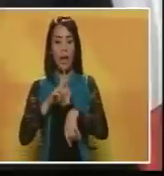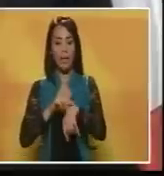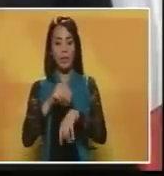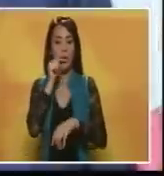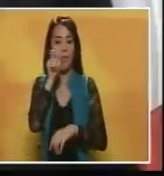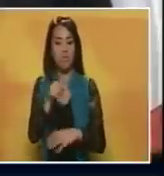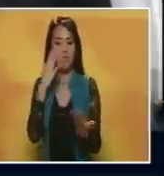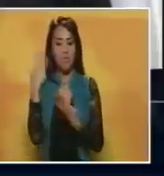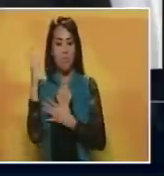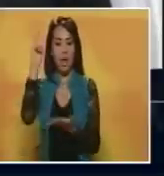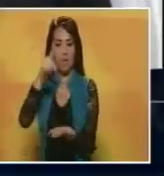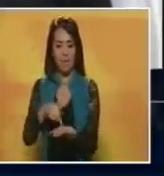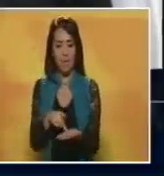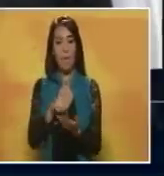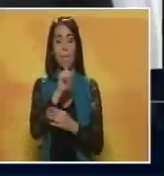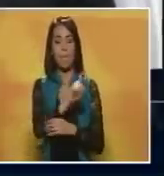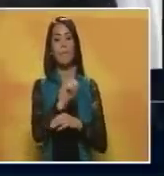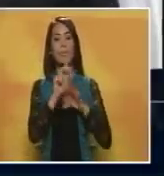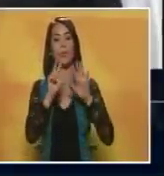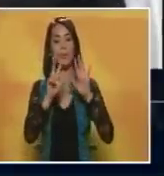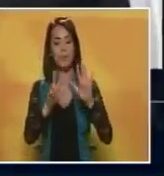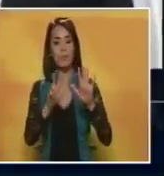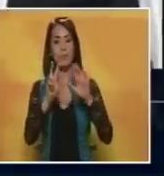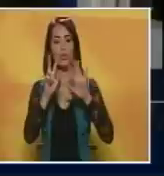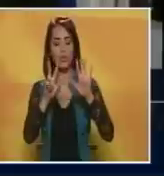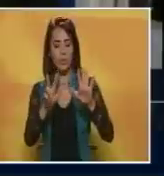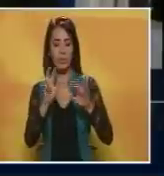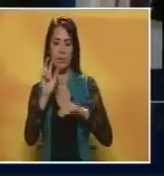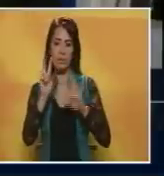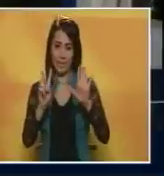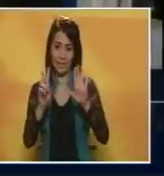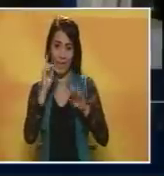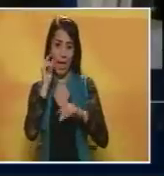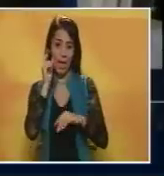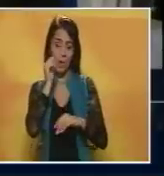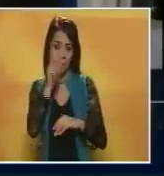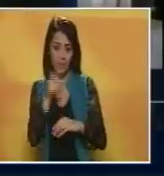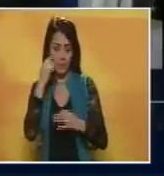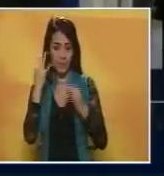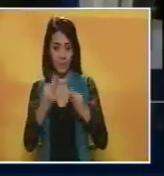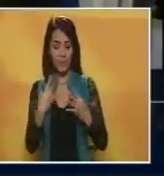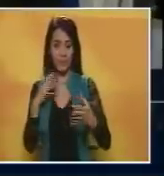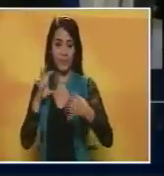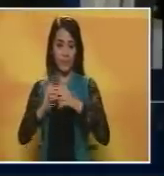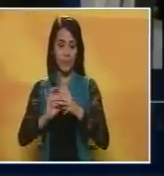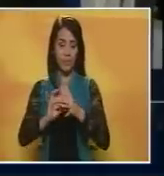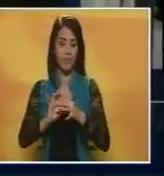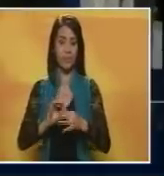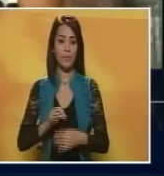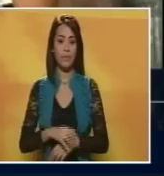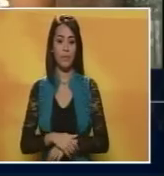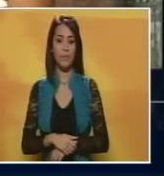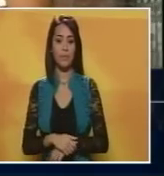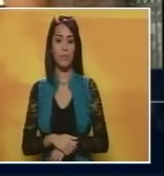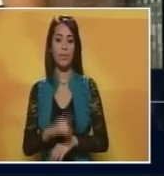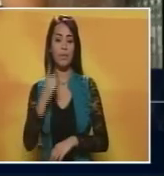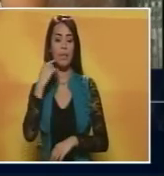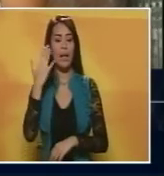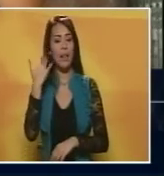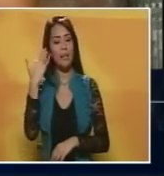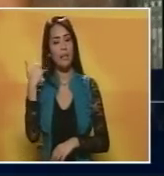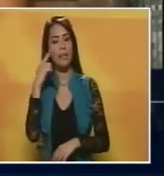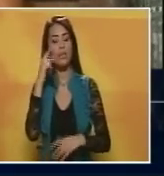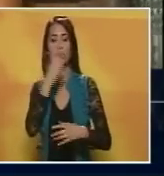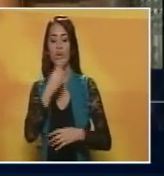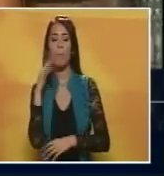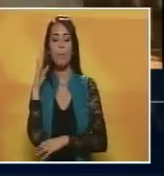re buys llegó a venezuela en 1987 para ejercer como nefrólogo y rápidamente se vínculo con los círculos marón istas desde entonces